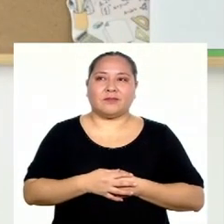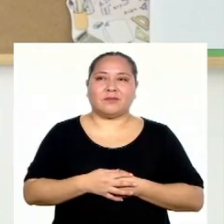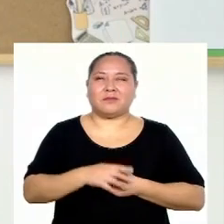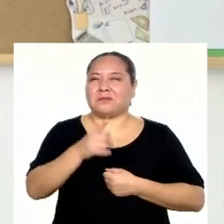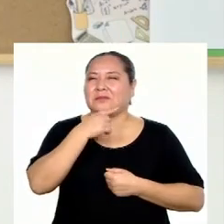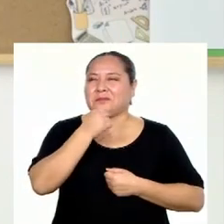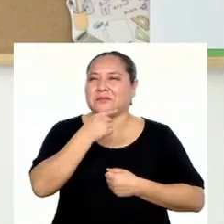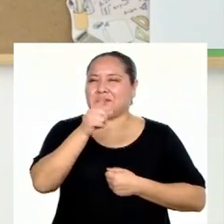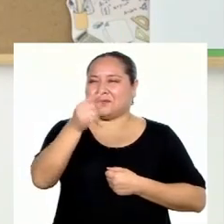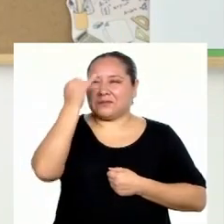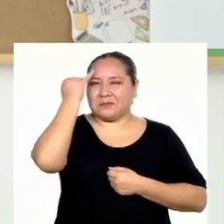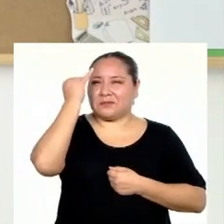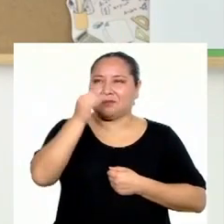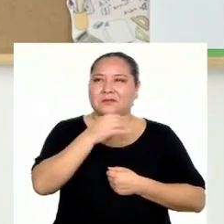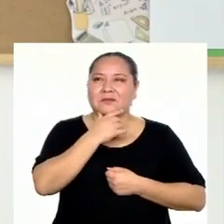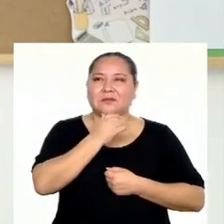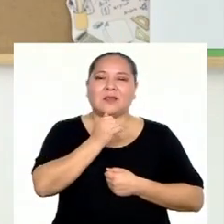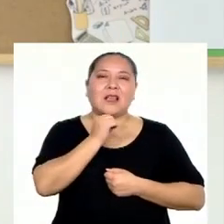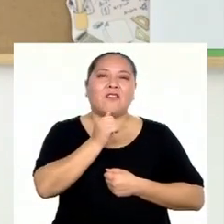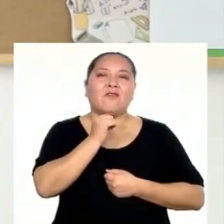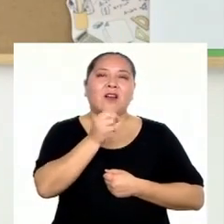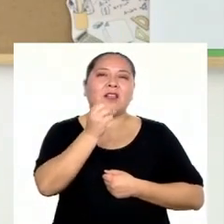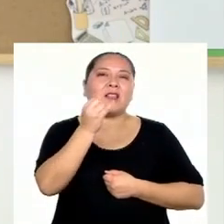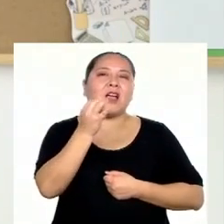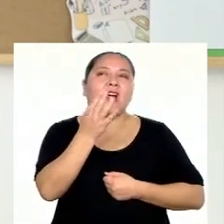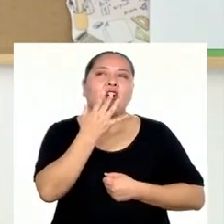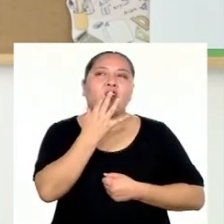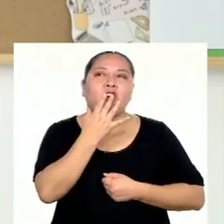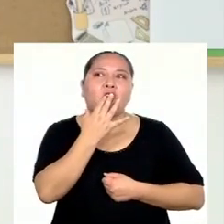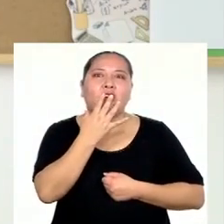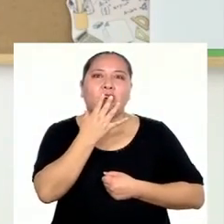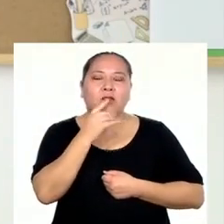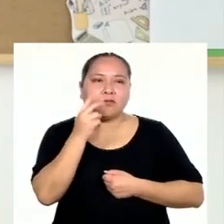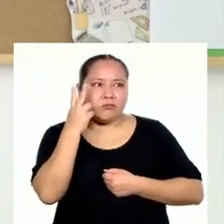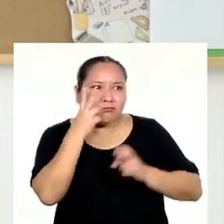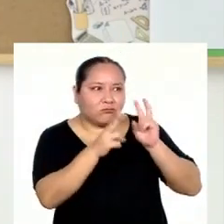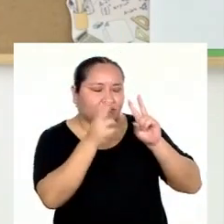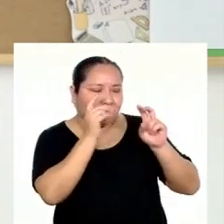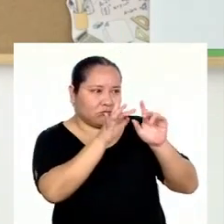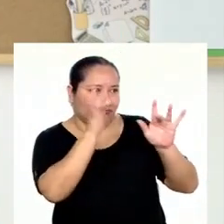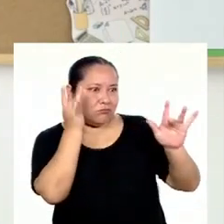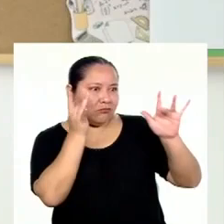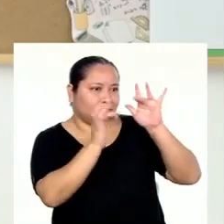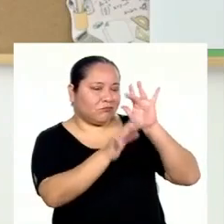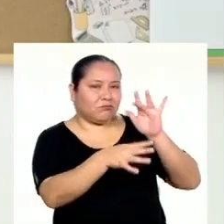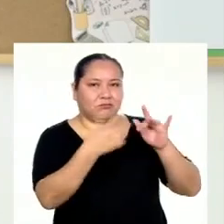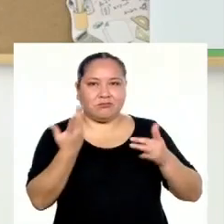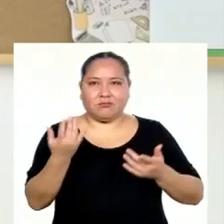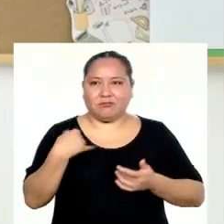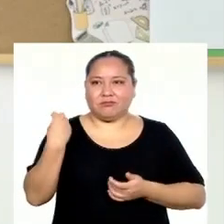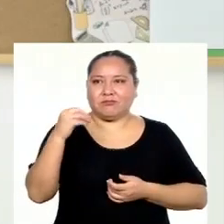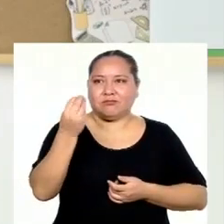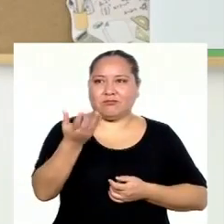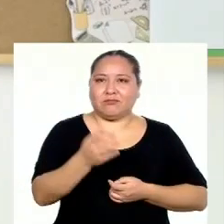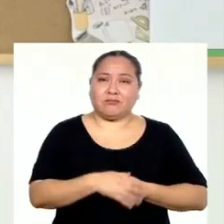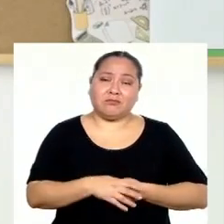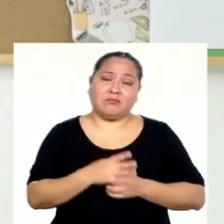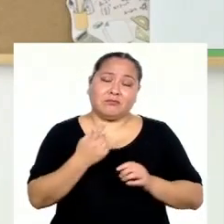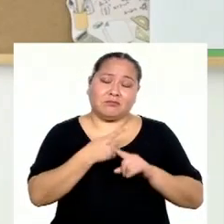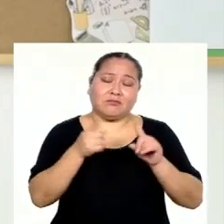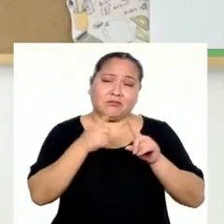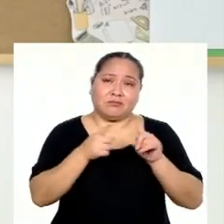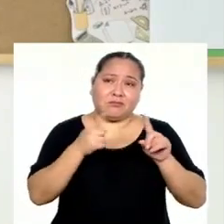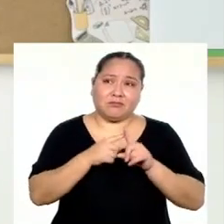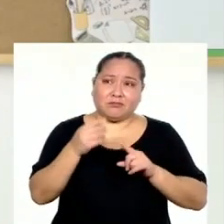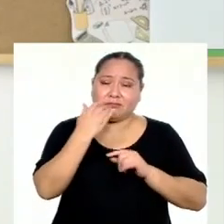Me gusta la idea. Le falta algo de color para hacerlo más atractivo para las y los adolescentes y también para